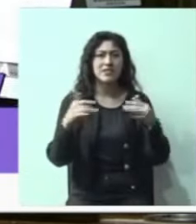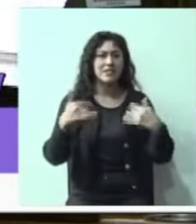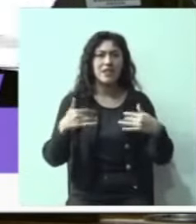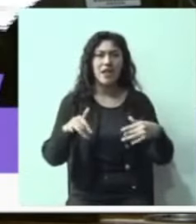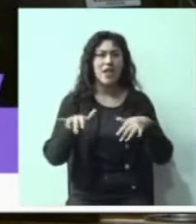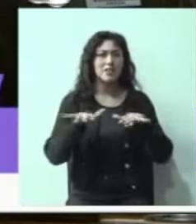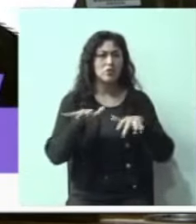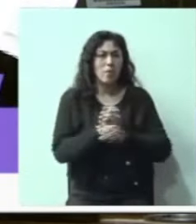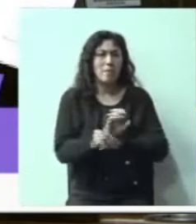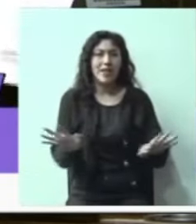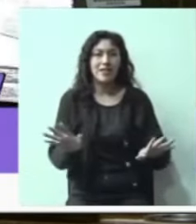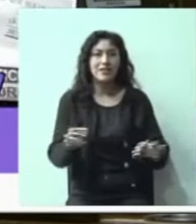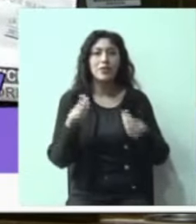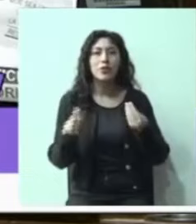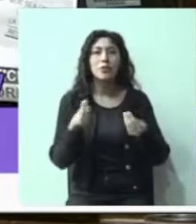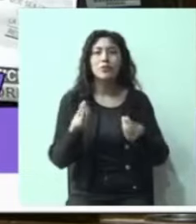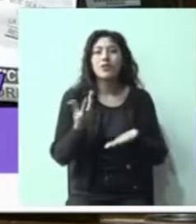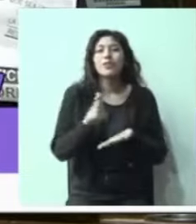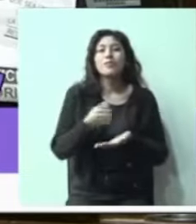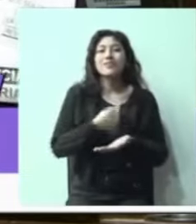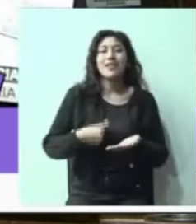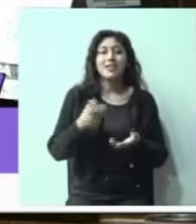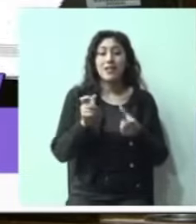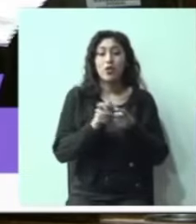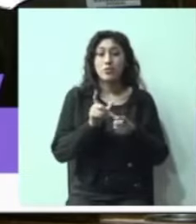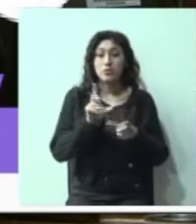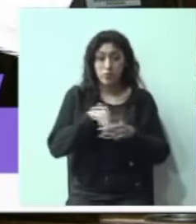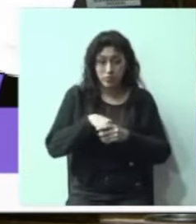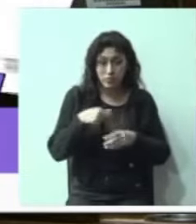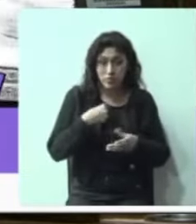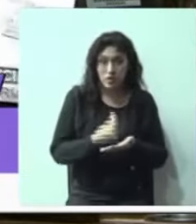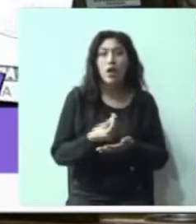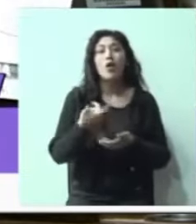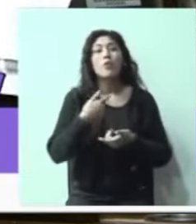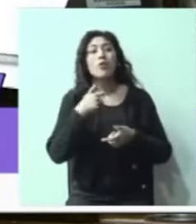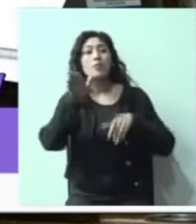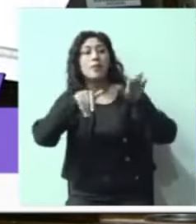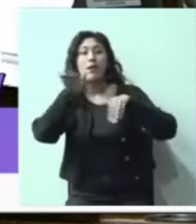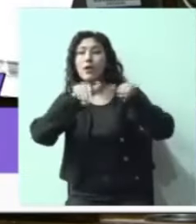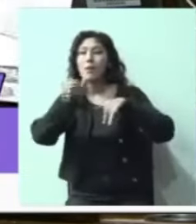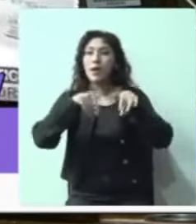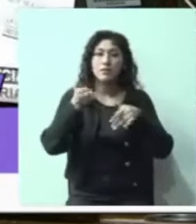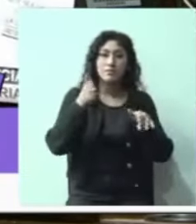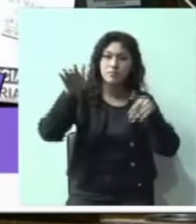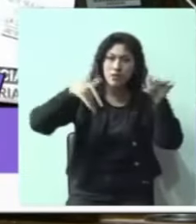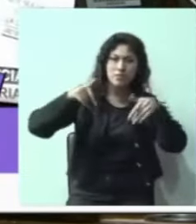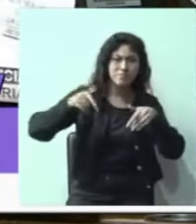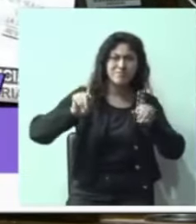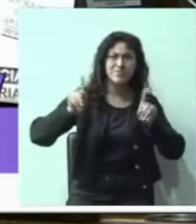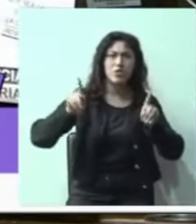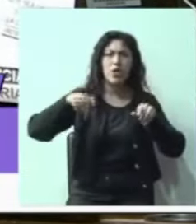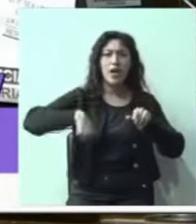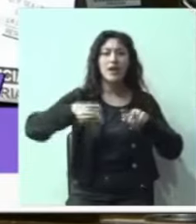no puede valerse quien es presidente de la comisión del atributo de convocar o no, cuando de lo que se trata acá es de